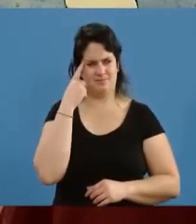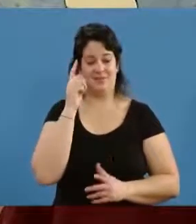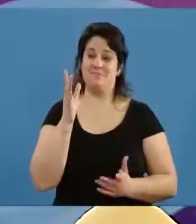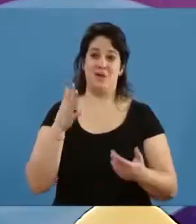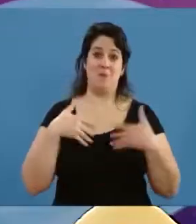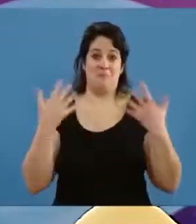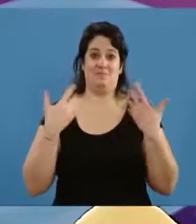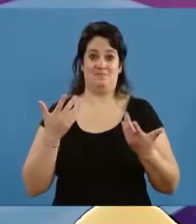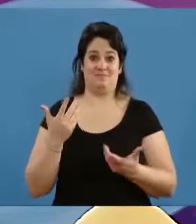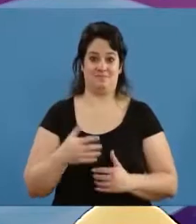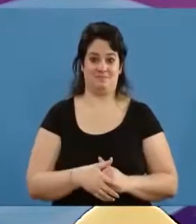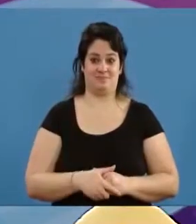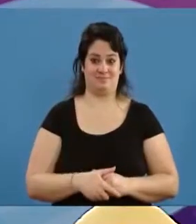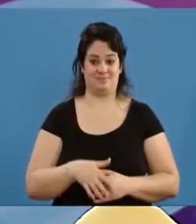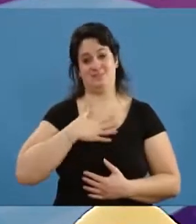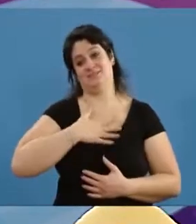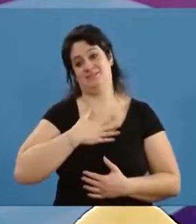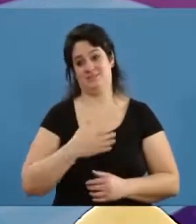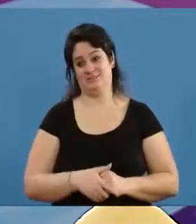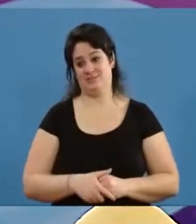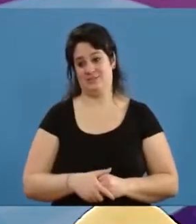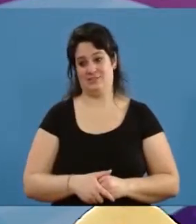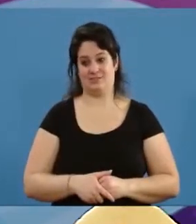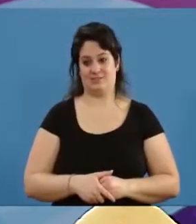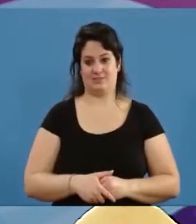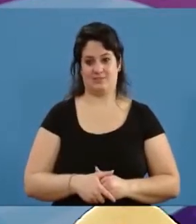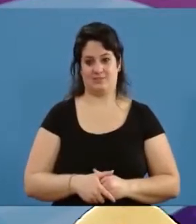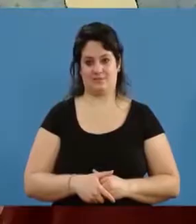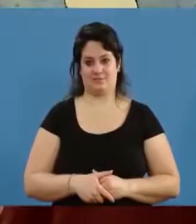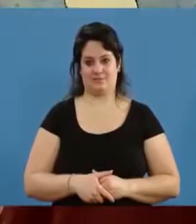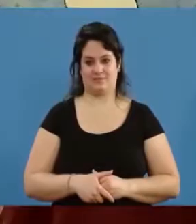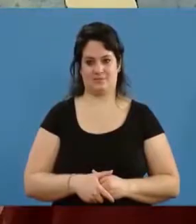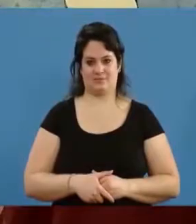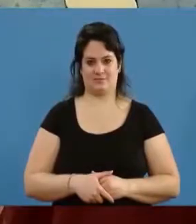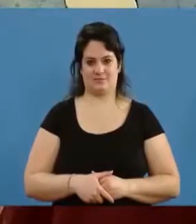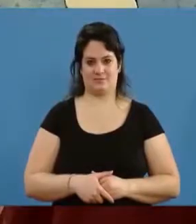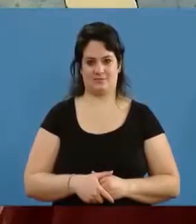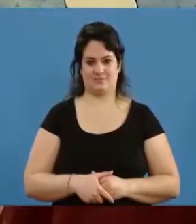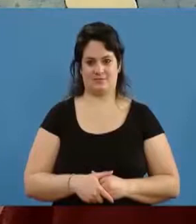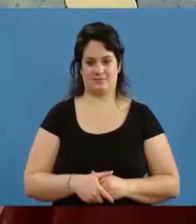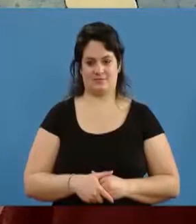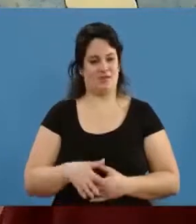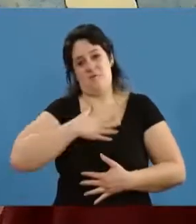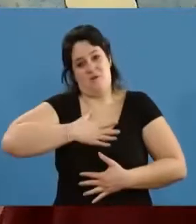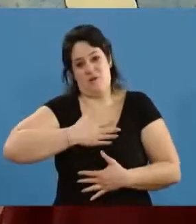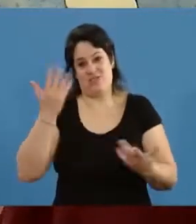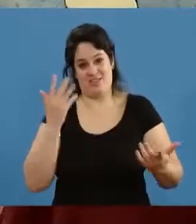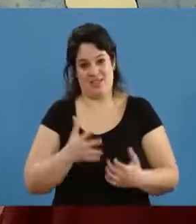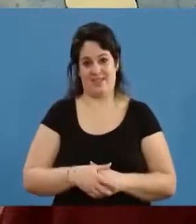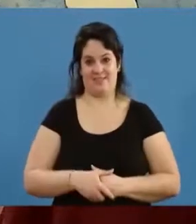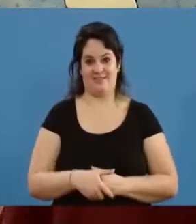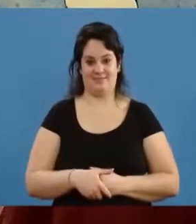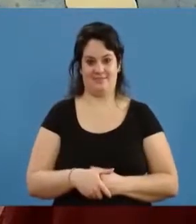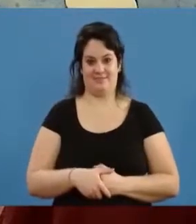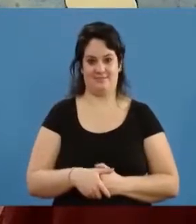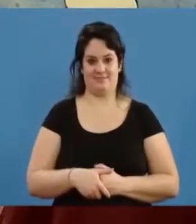entusiasmado. Muy contento. Pensó entusiasmado. Entusiasmado. Muy contento. Muy